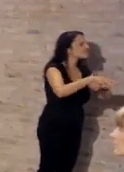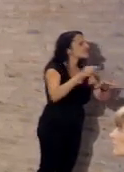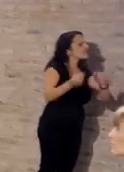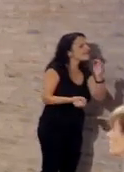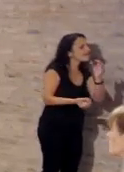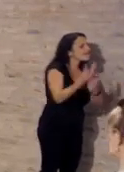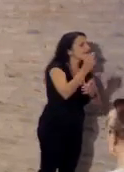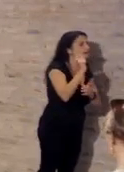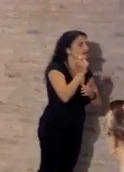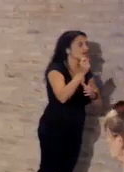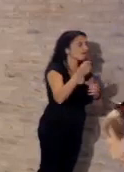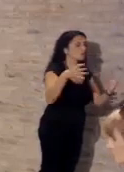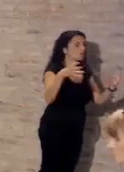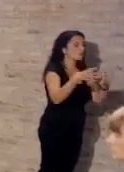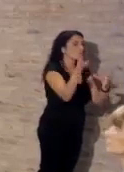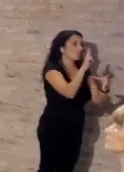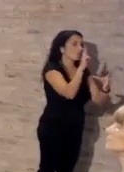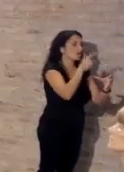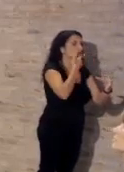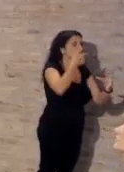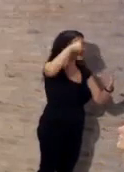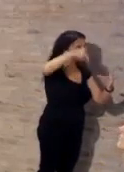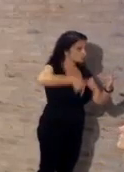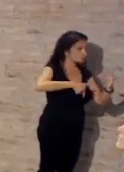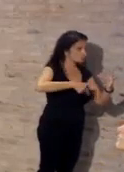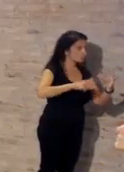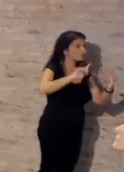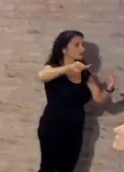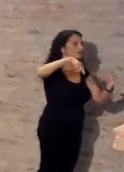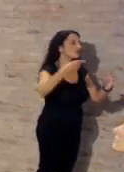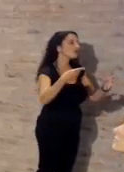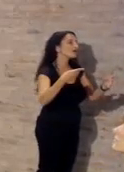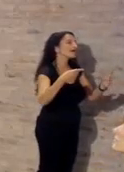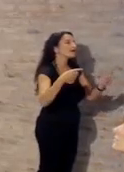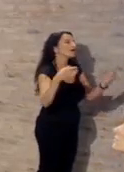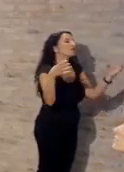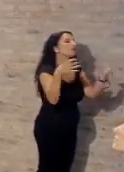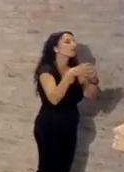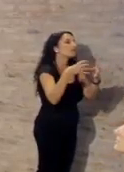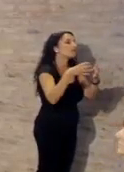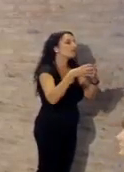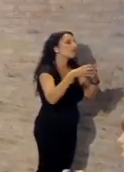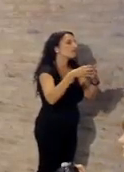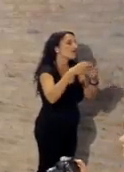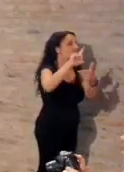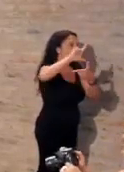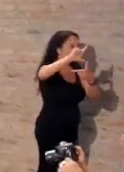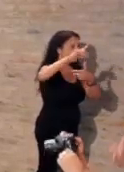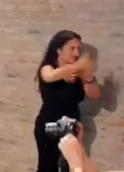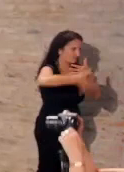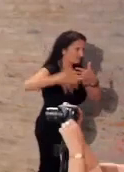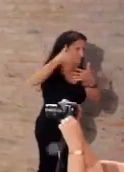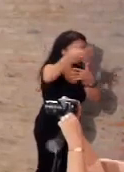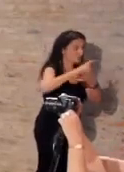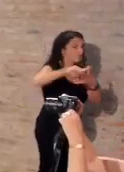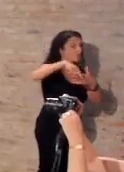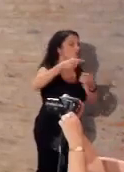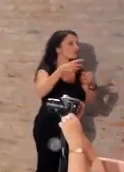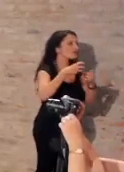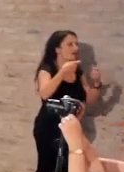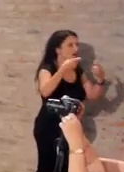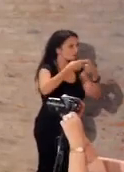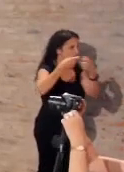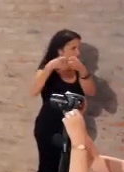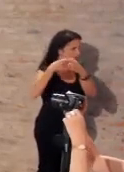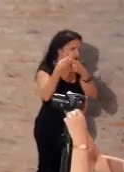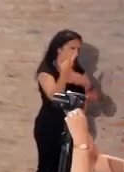por el fondo de mujeres del sur el equipo latinoamericano de justicia y y dos organizaciones sociales